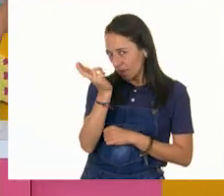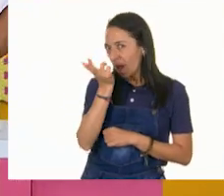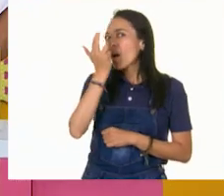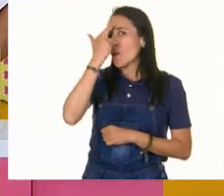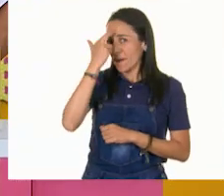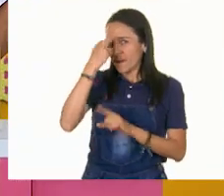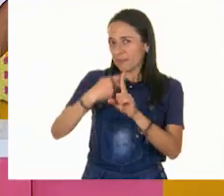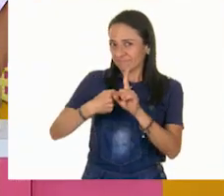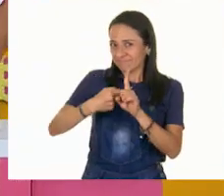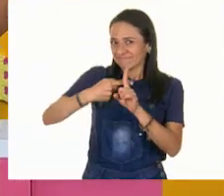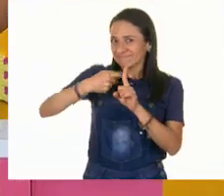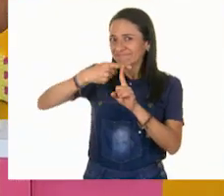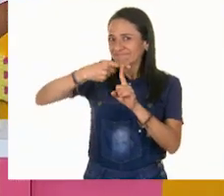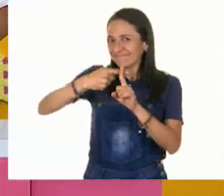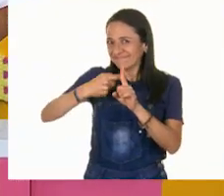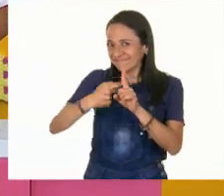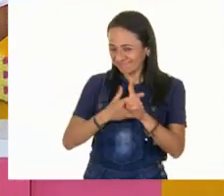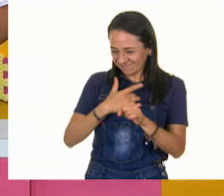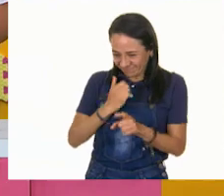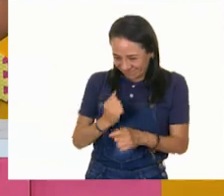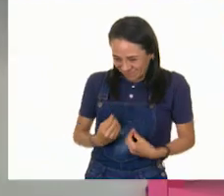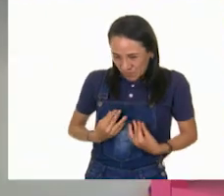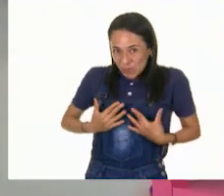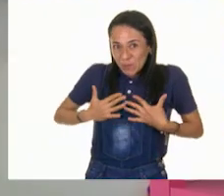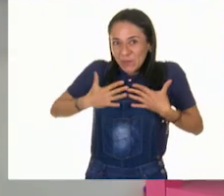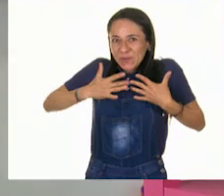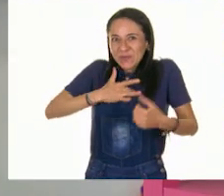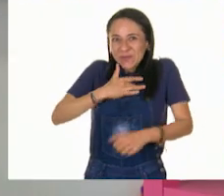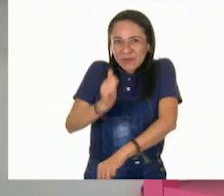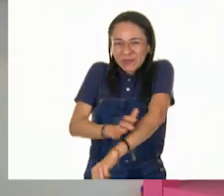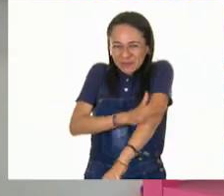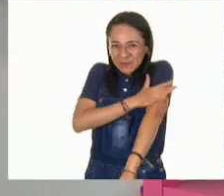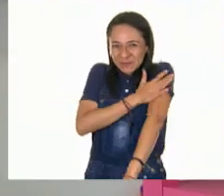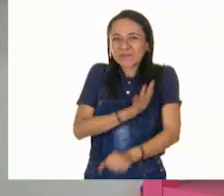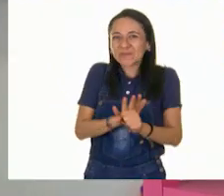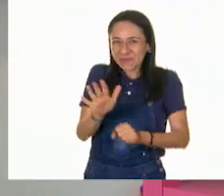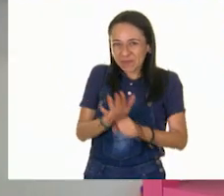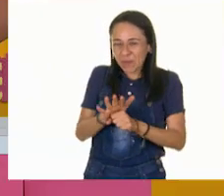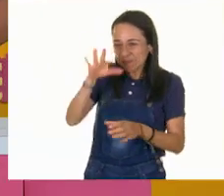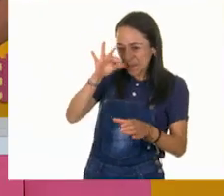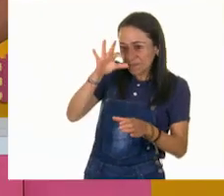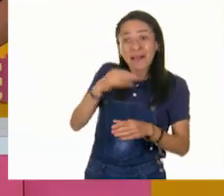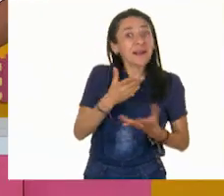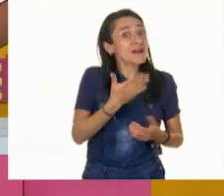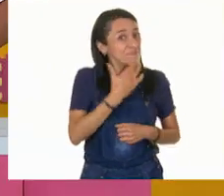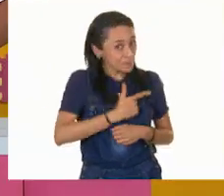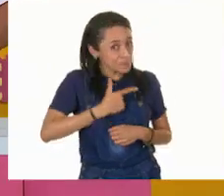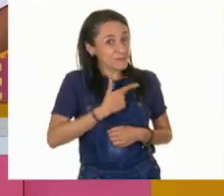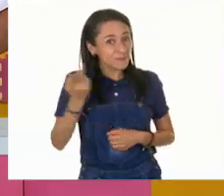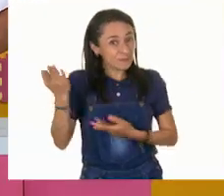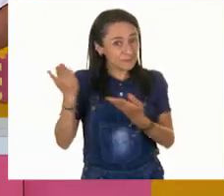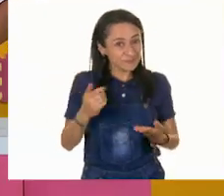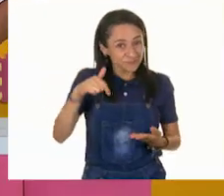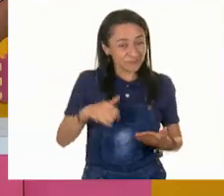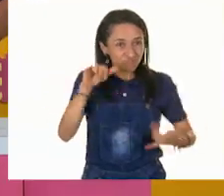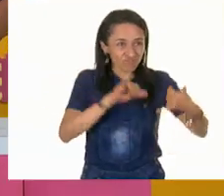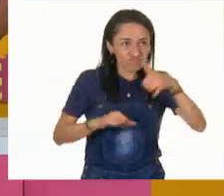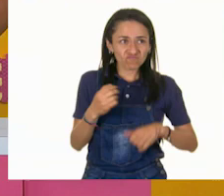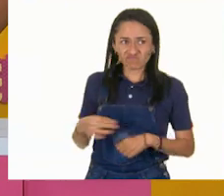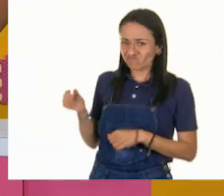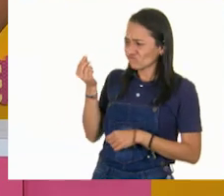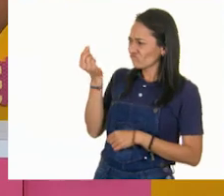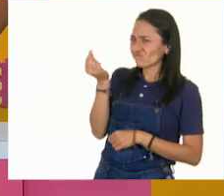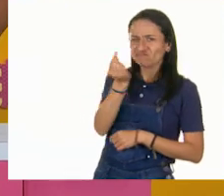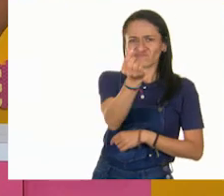emocionómetro. Muy bien, qué bueno que me invitaste a tu laboratorio. Eso me da mucho gusto. ¡Miren! Todo esto es un elixir muy